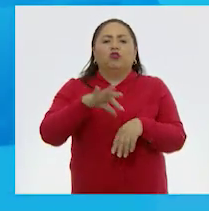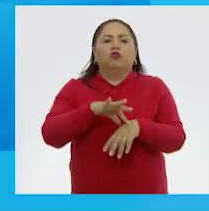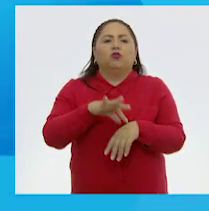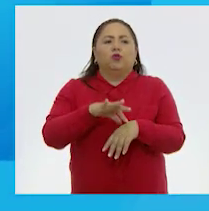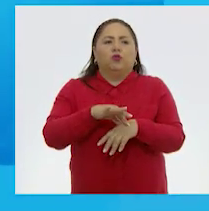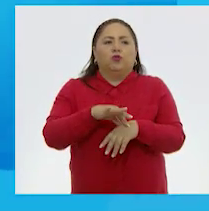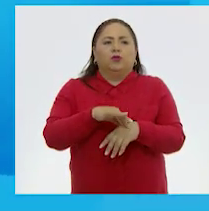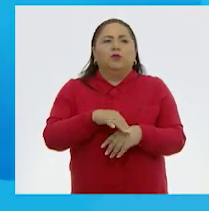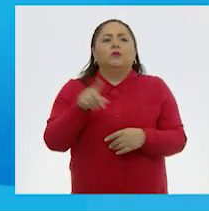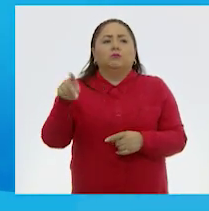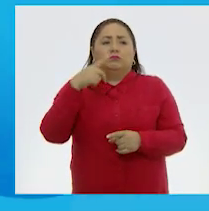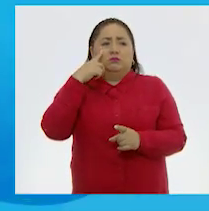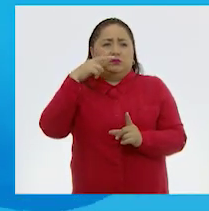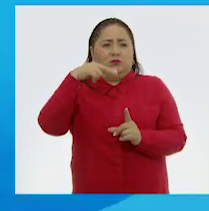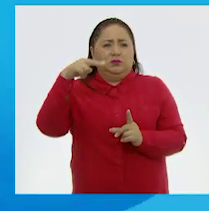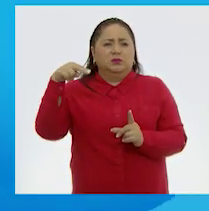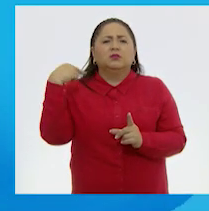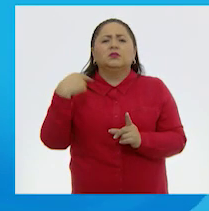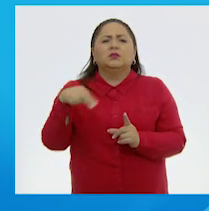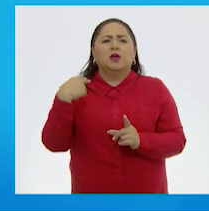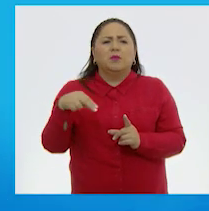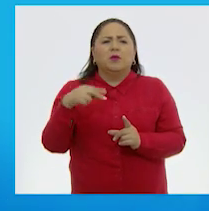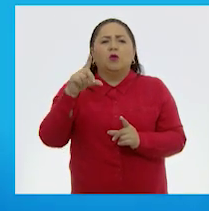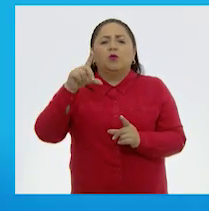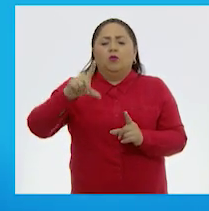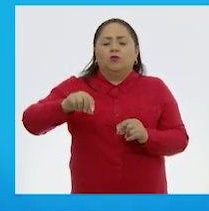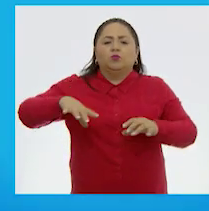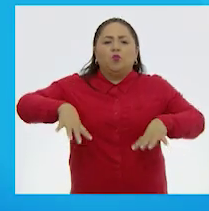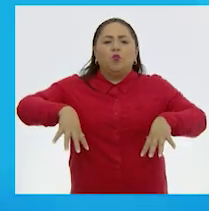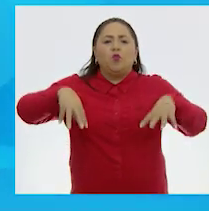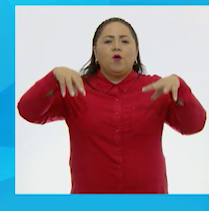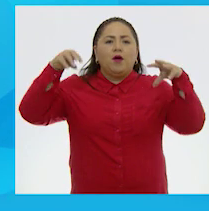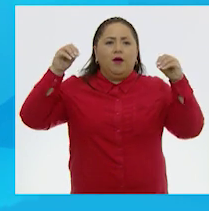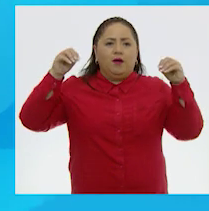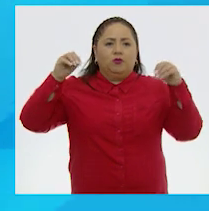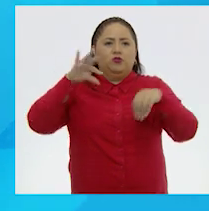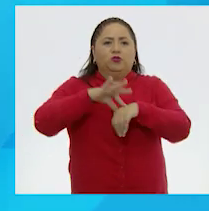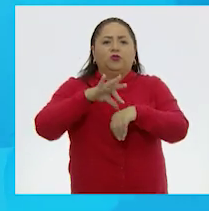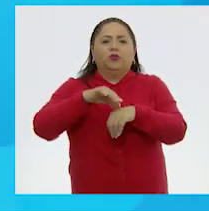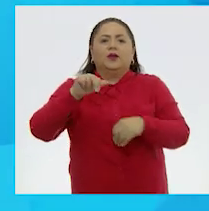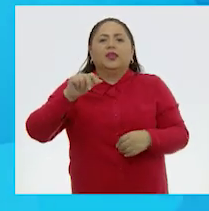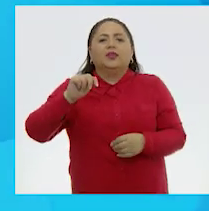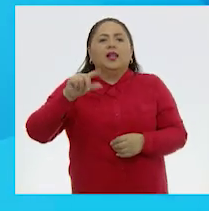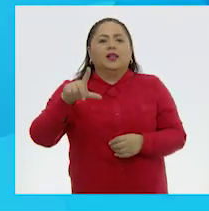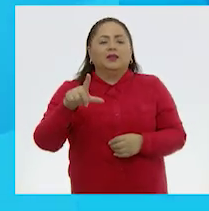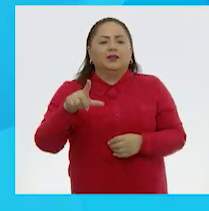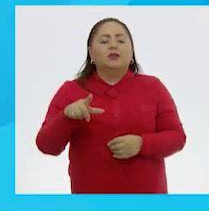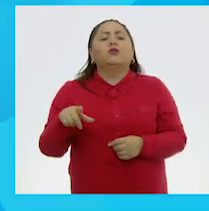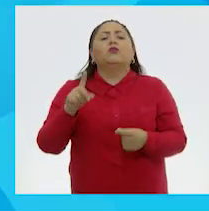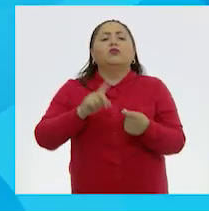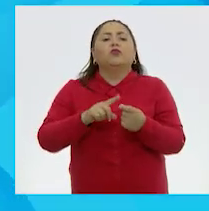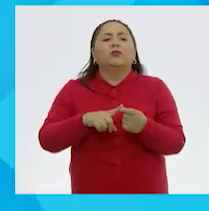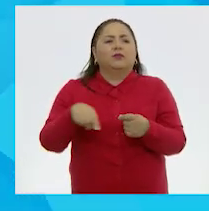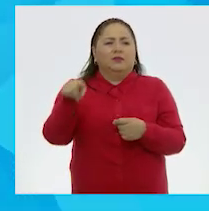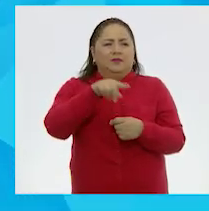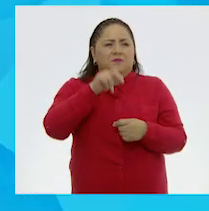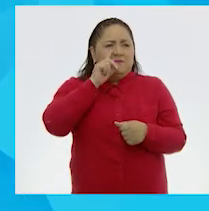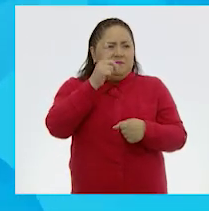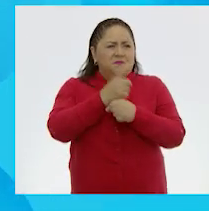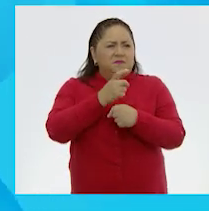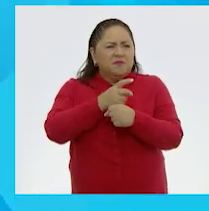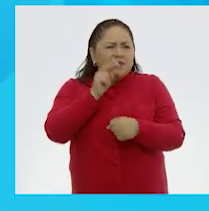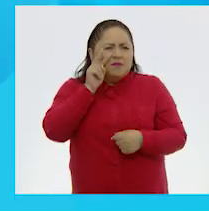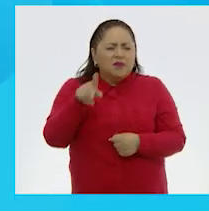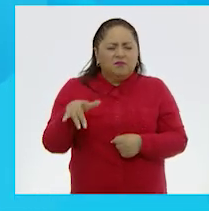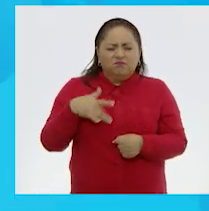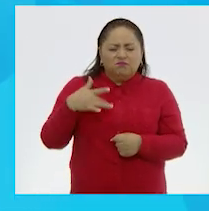Ackler y se llama Los volcanes. ¿Qué te parece esa pintura? En primer lugar, ¿qué